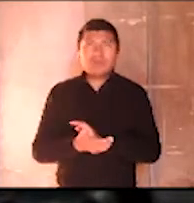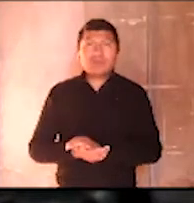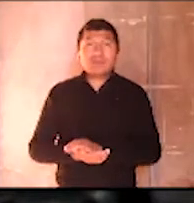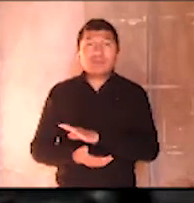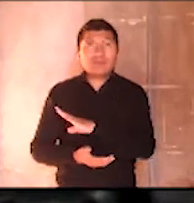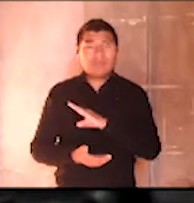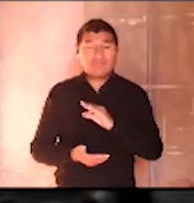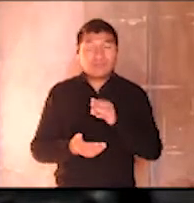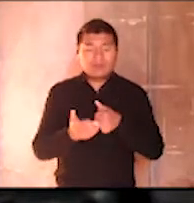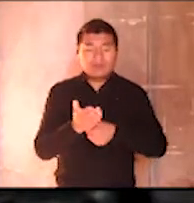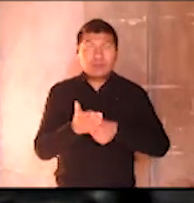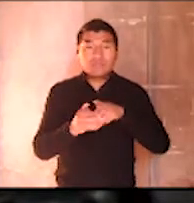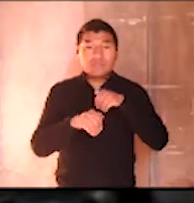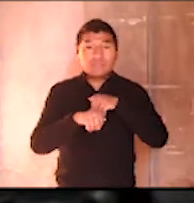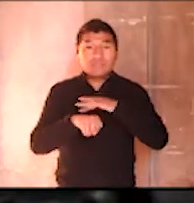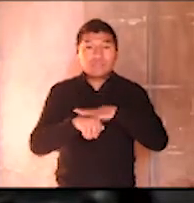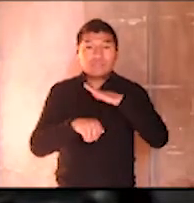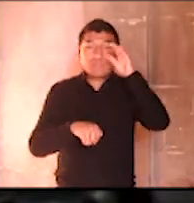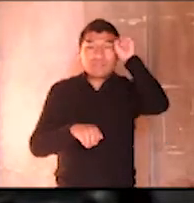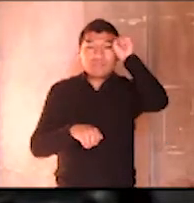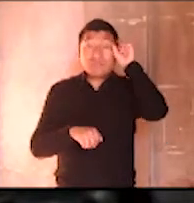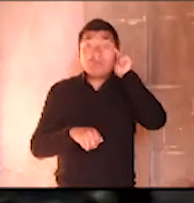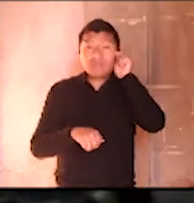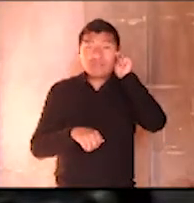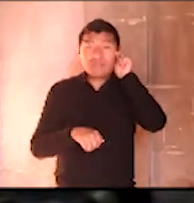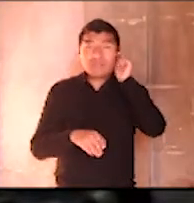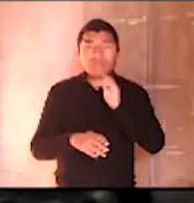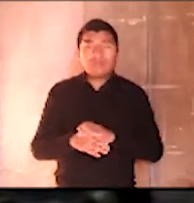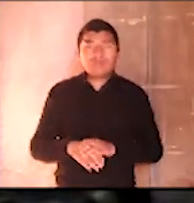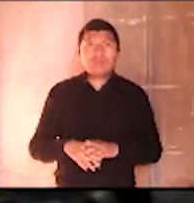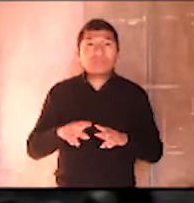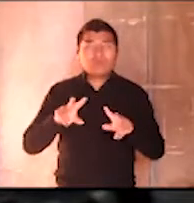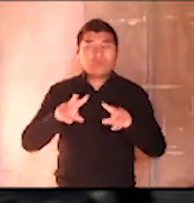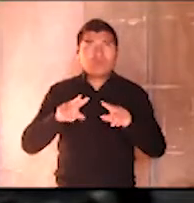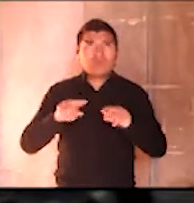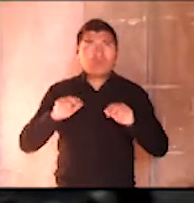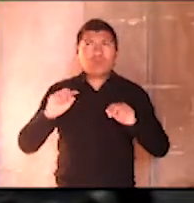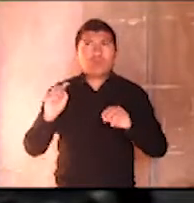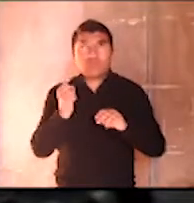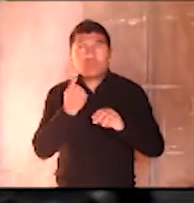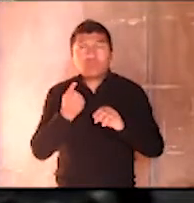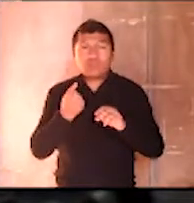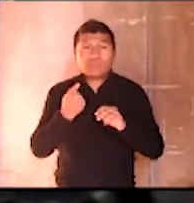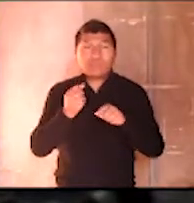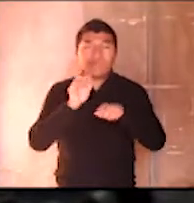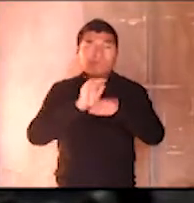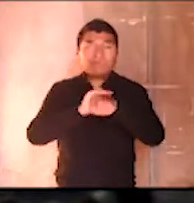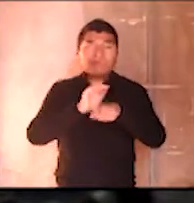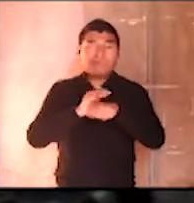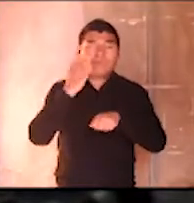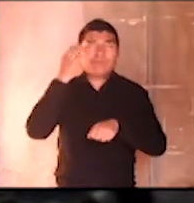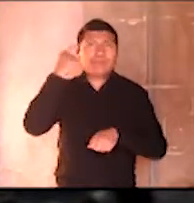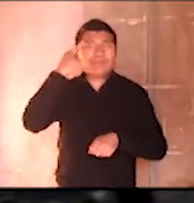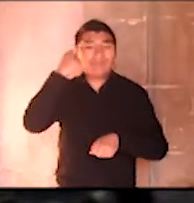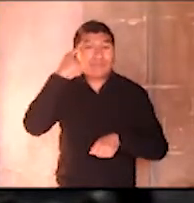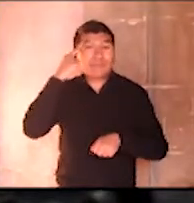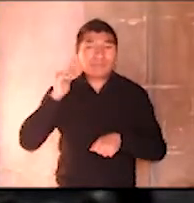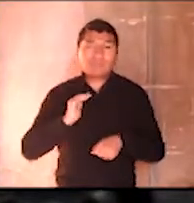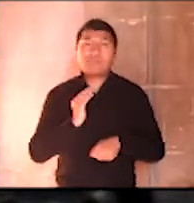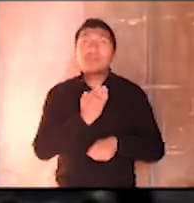y de la carta de Santiago no hacen otra cosa sino alertar